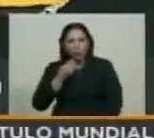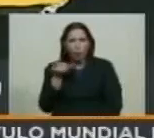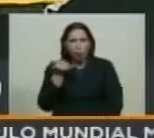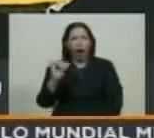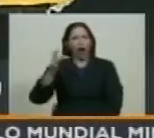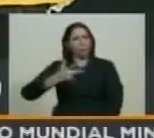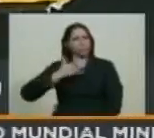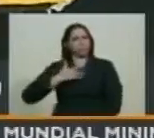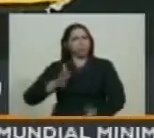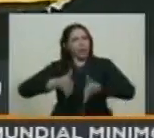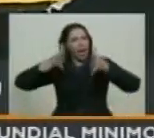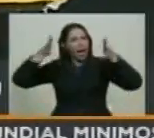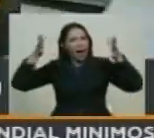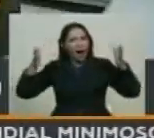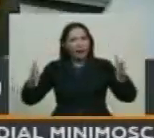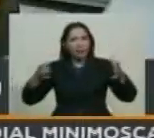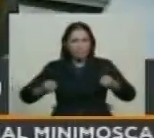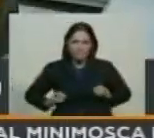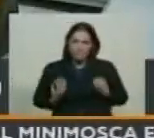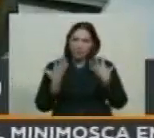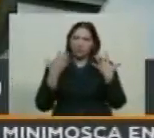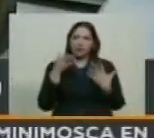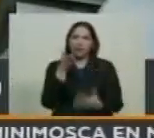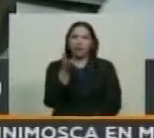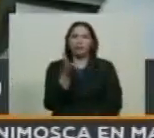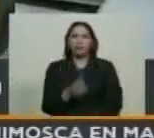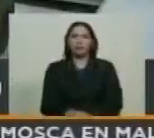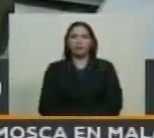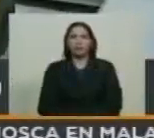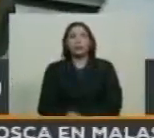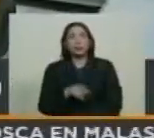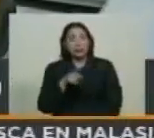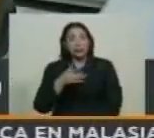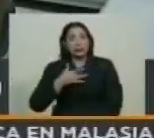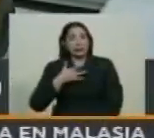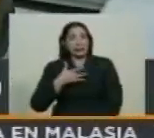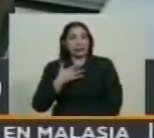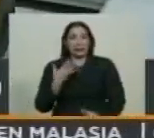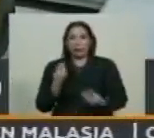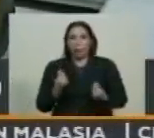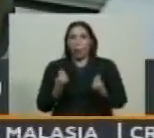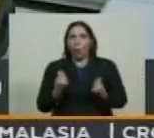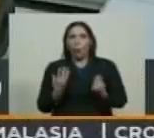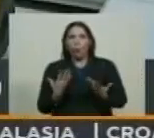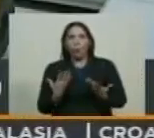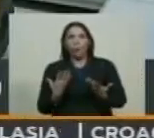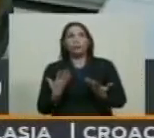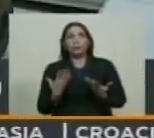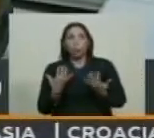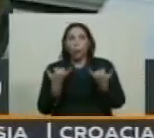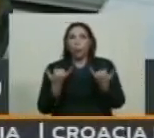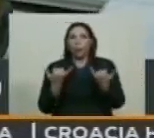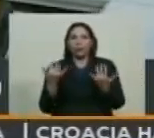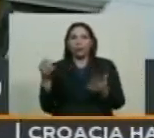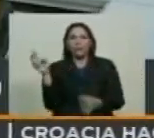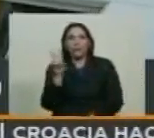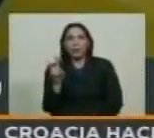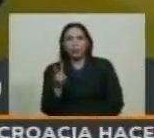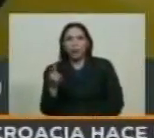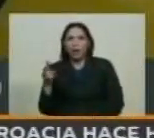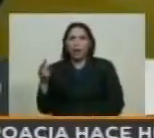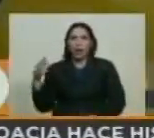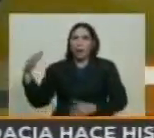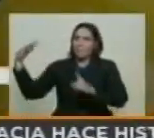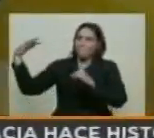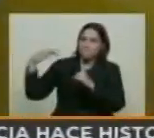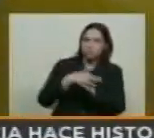su grandeza expresada allí. Fue conmovedor en momentos cuando Venezuela es acechada,